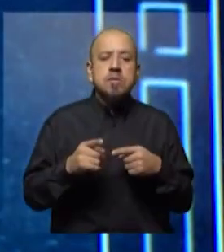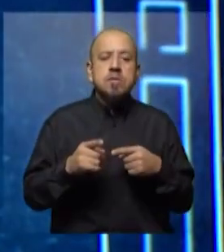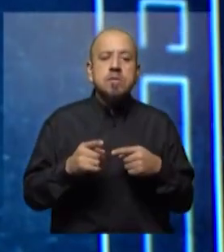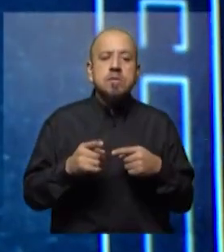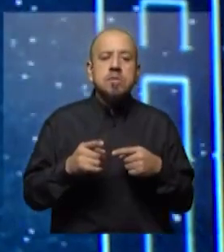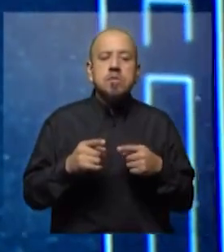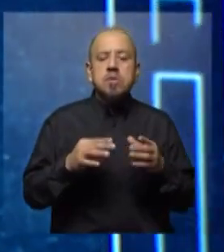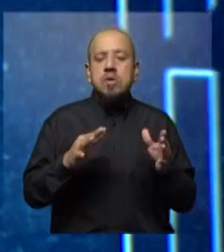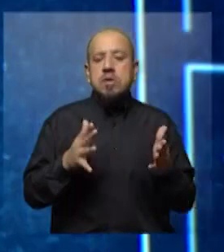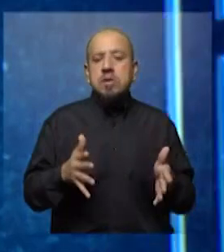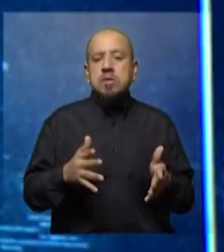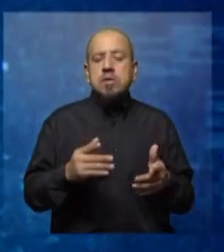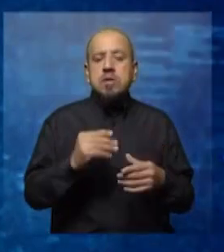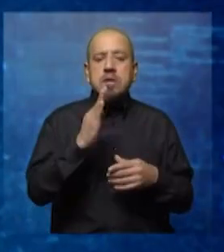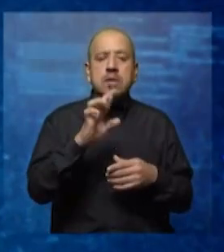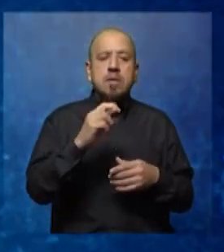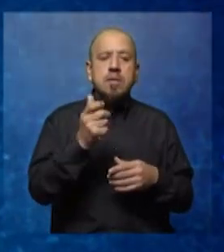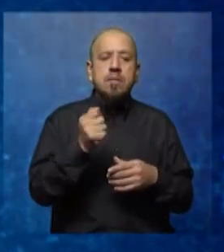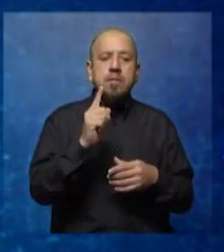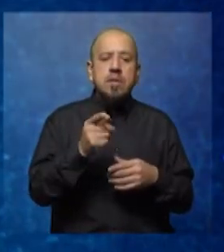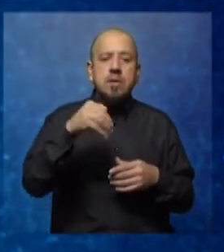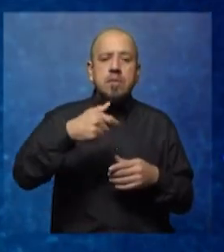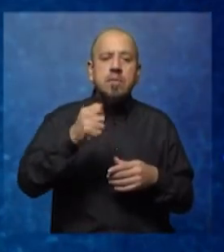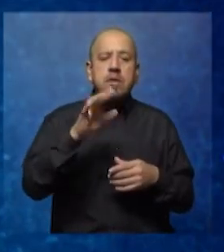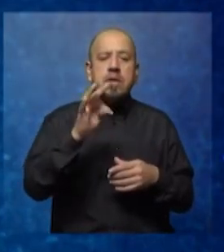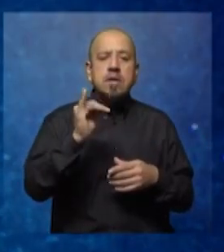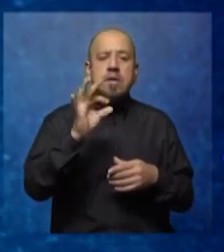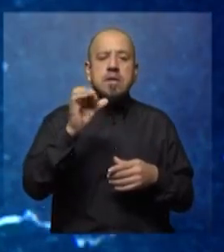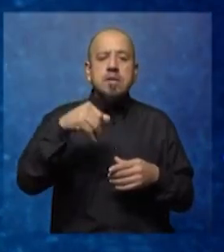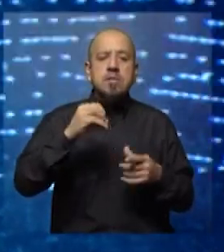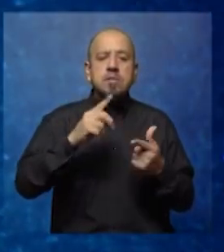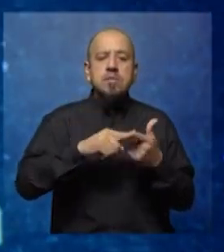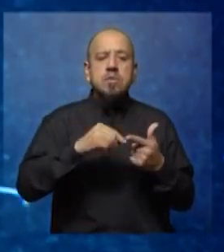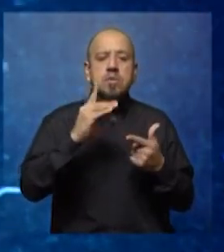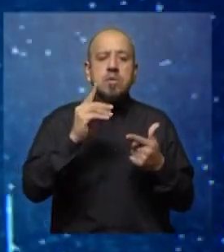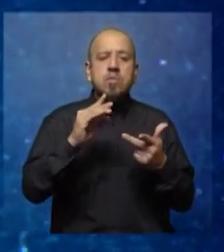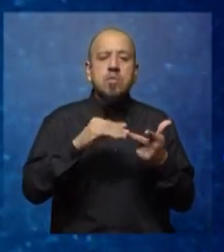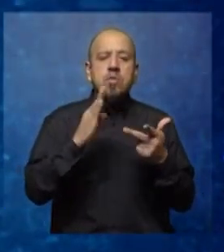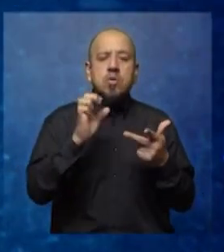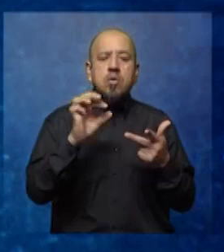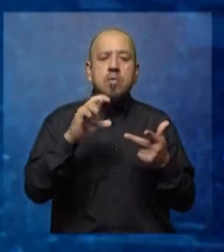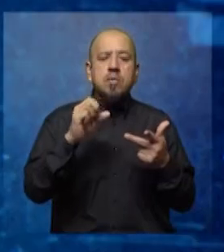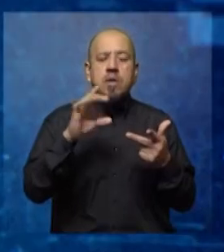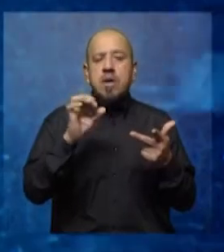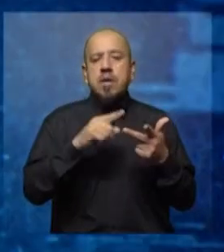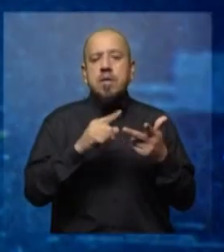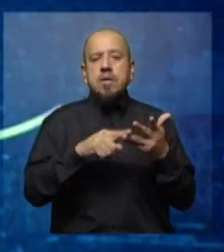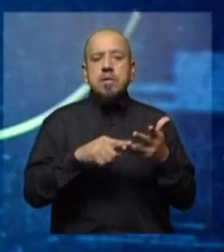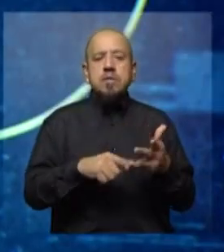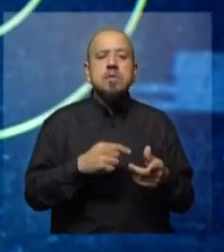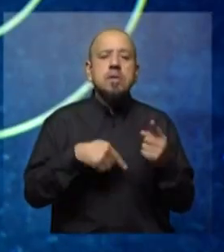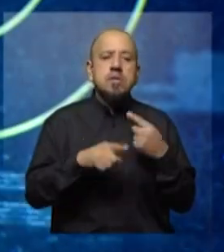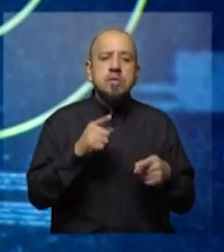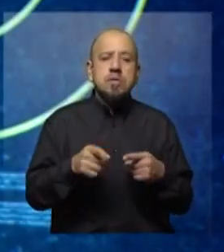ese pragmatismo como se le conoce William James el padre de la semiótica este